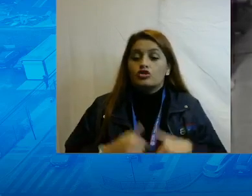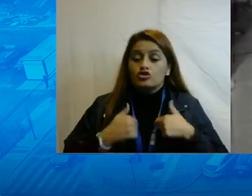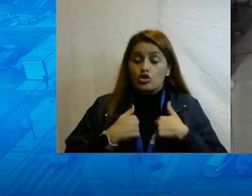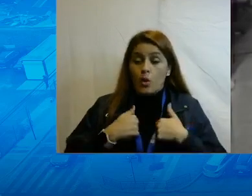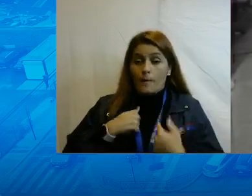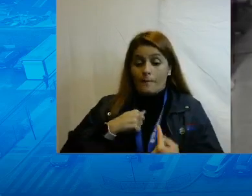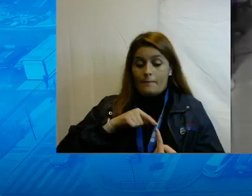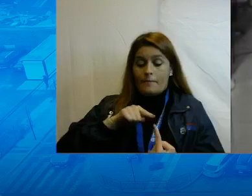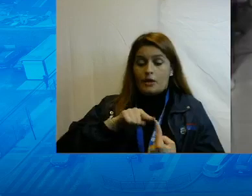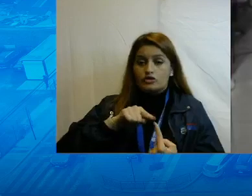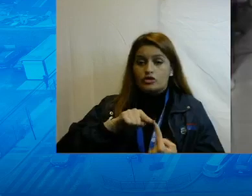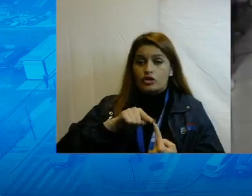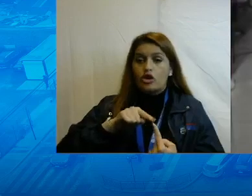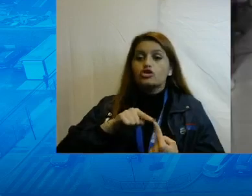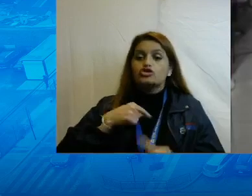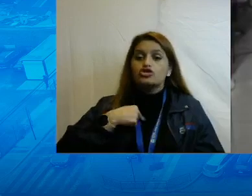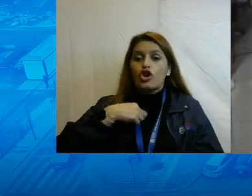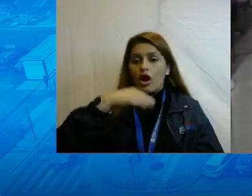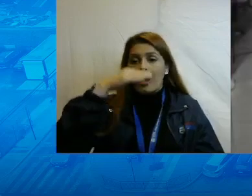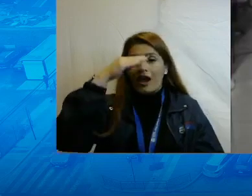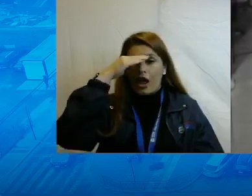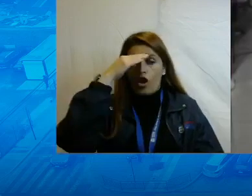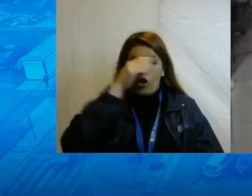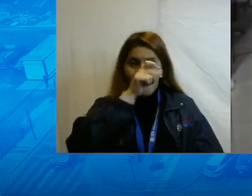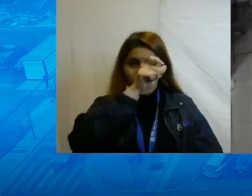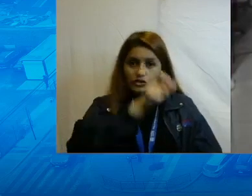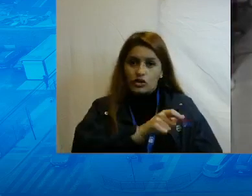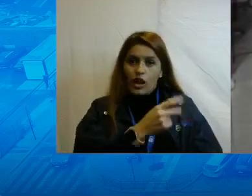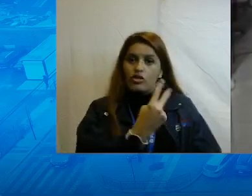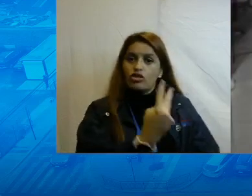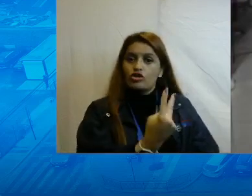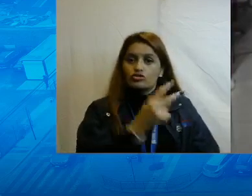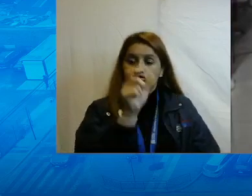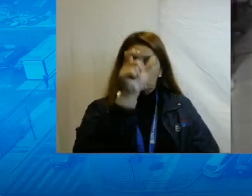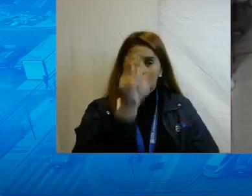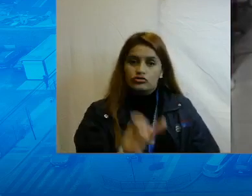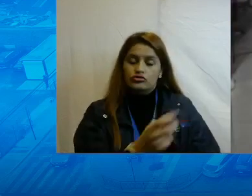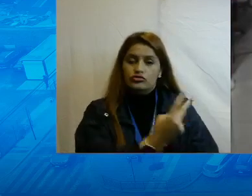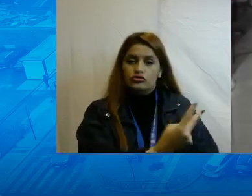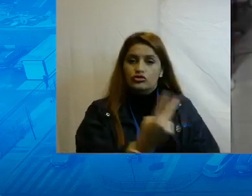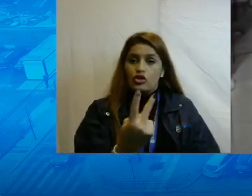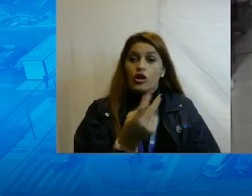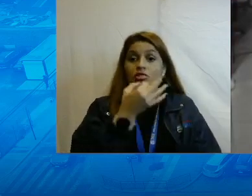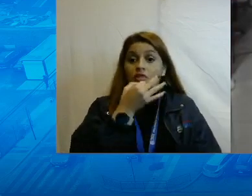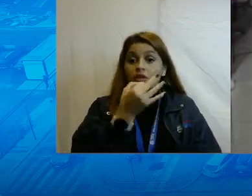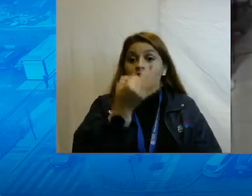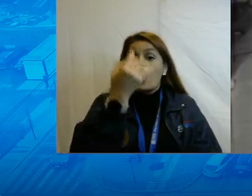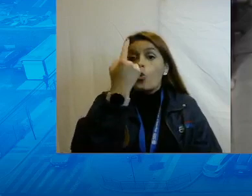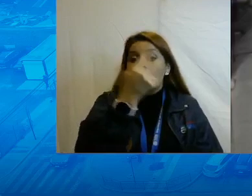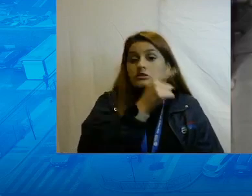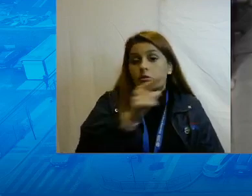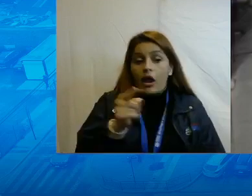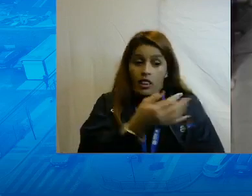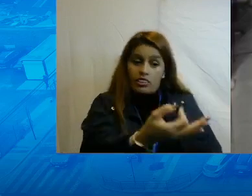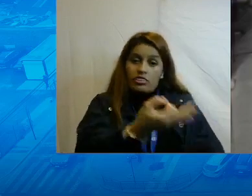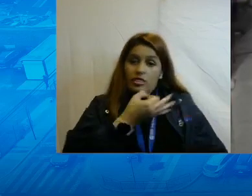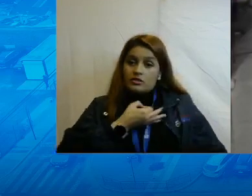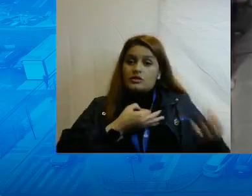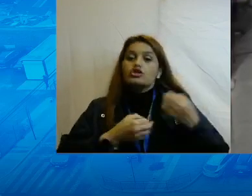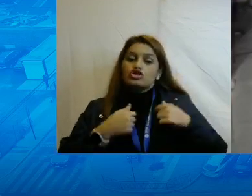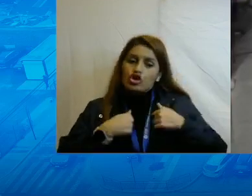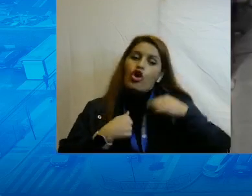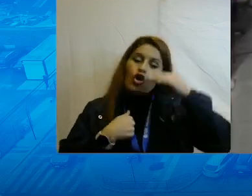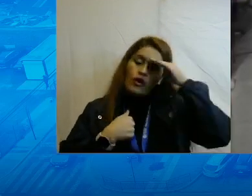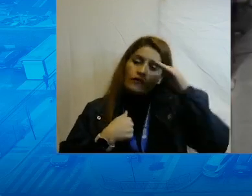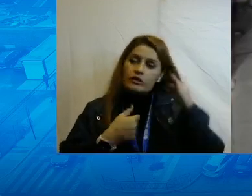personal doy credibilidad a lo que dicen dos vecinos señalando de que hace una semana que no pasaba la basura. Eso es todo, gracias.